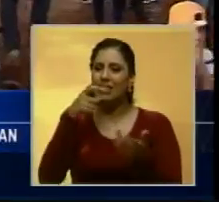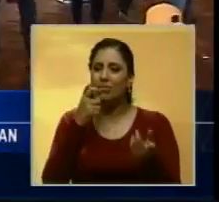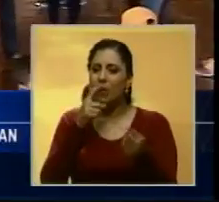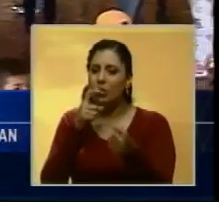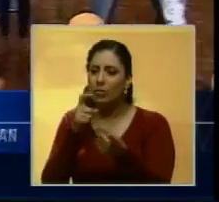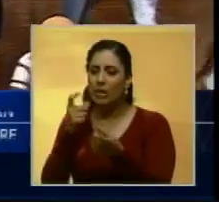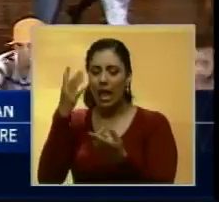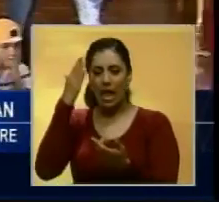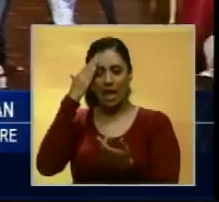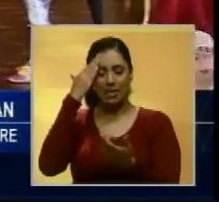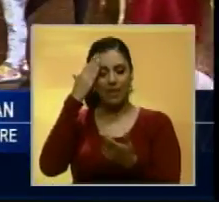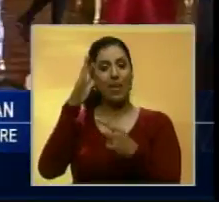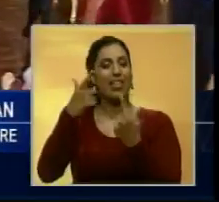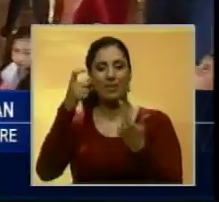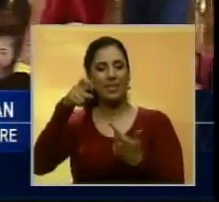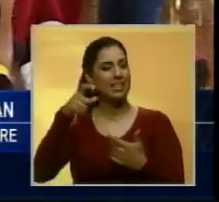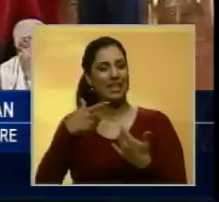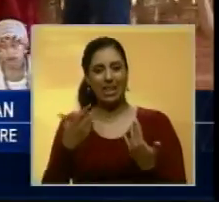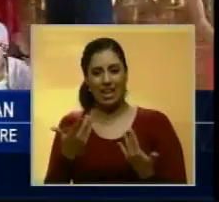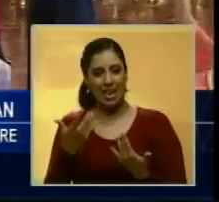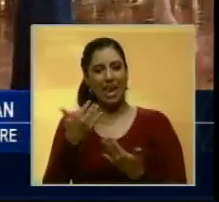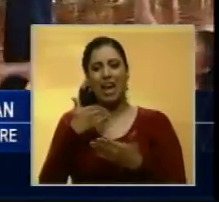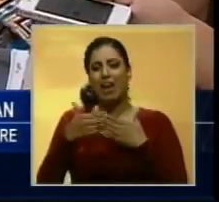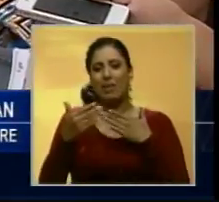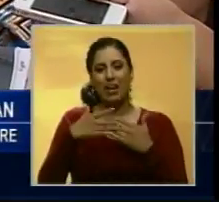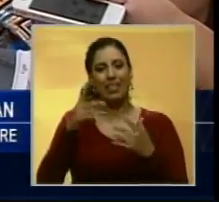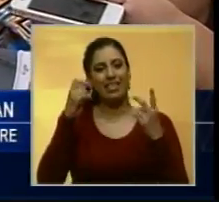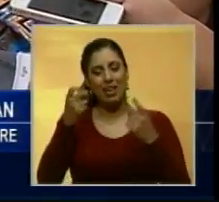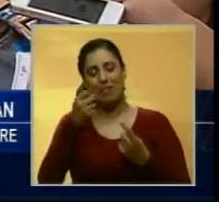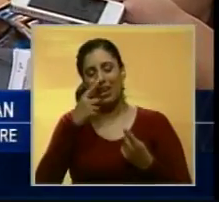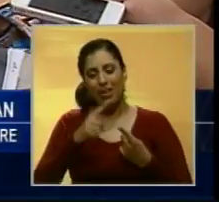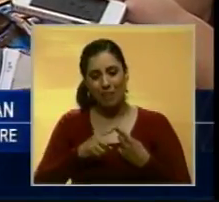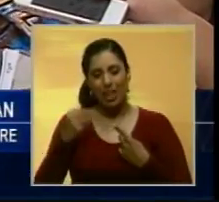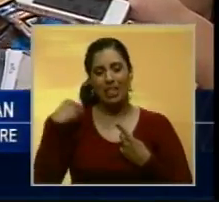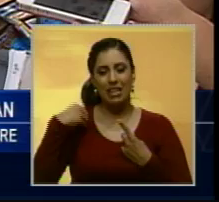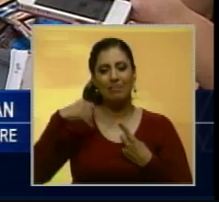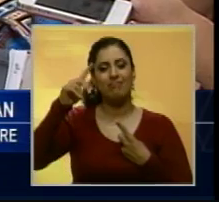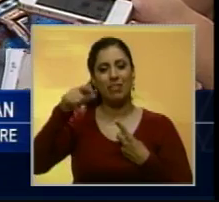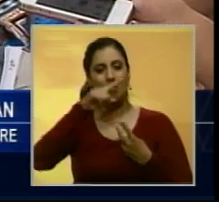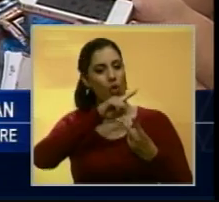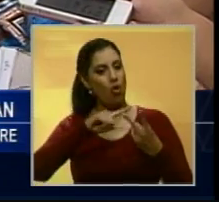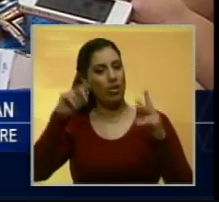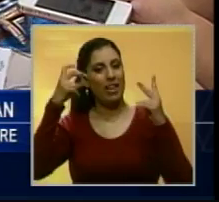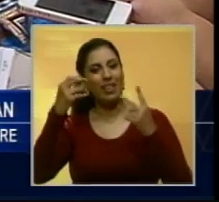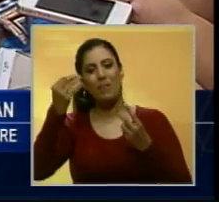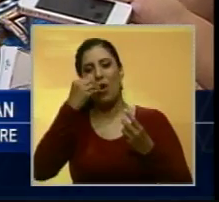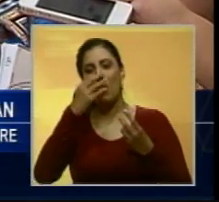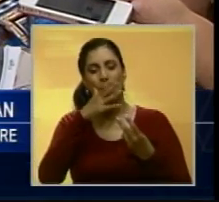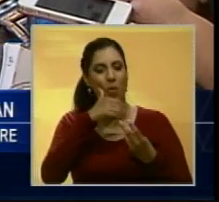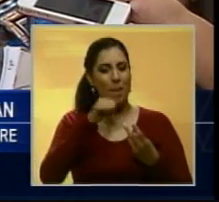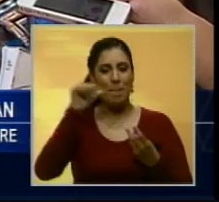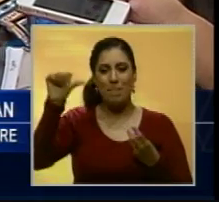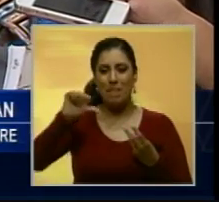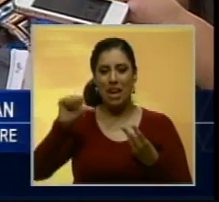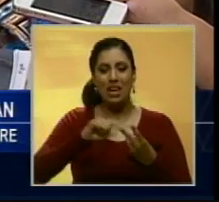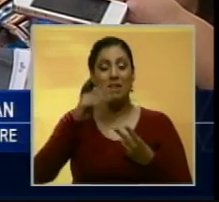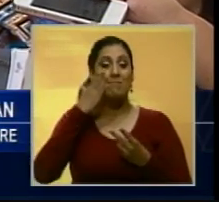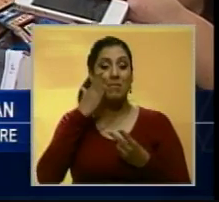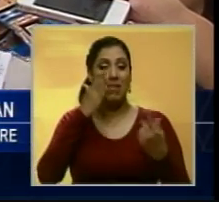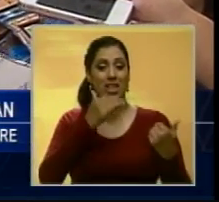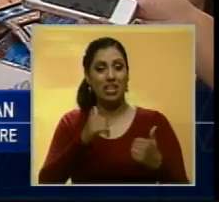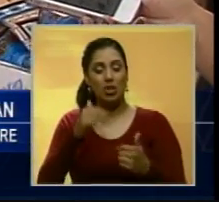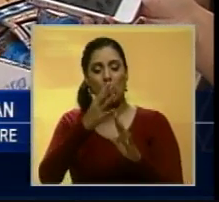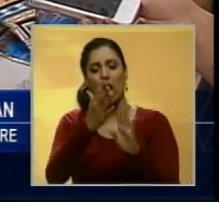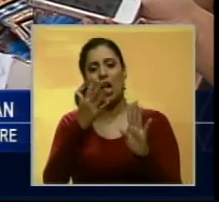¿no? Y una de las necesidades, independientemente del tema medicamentos, del tema comida, porque estas madres de estos niños tienen que